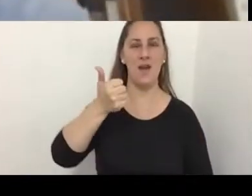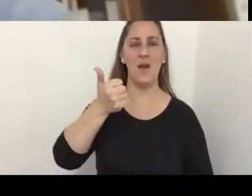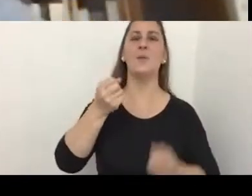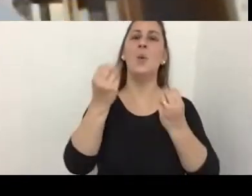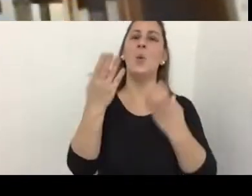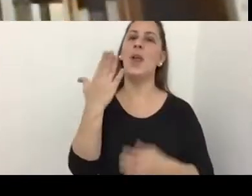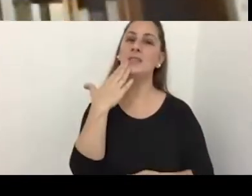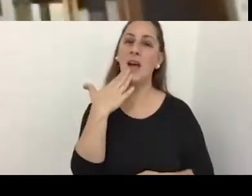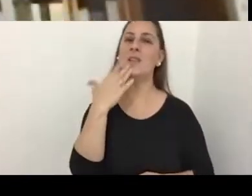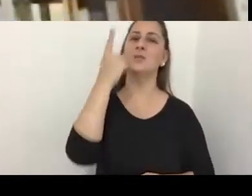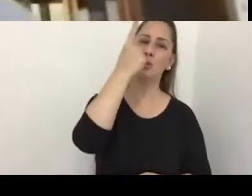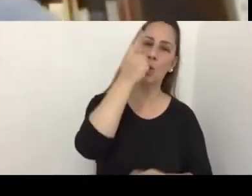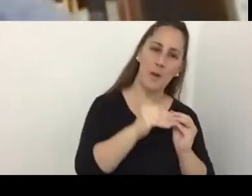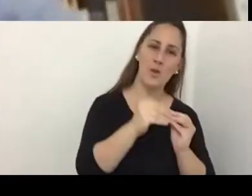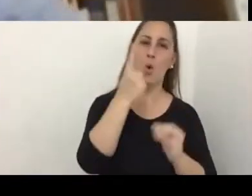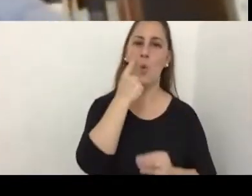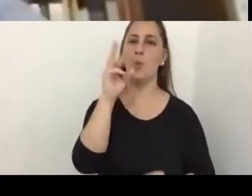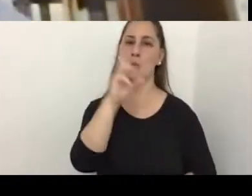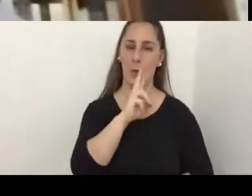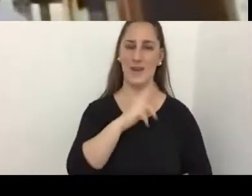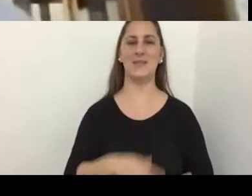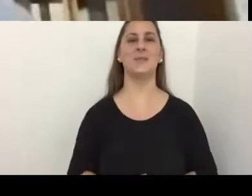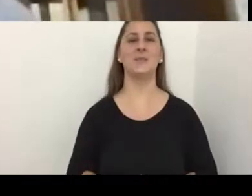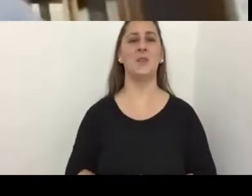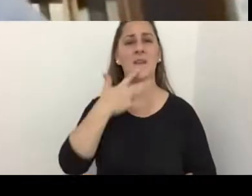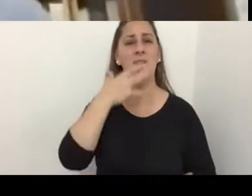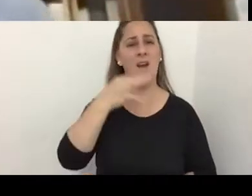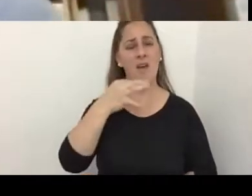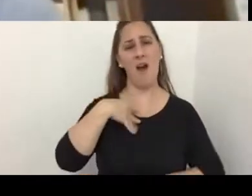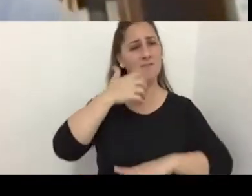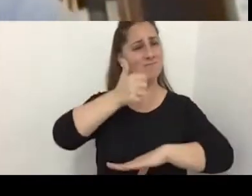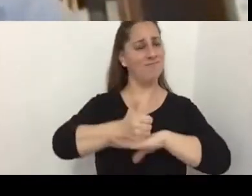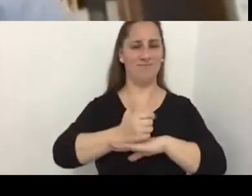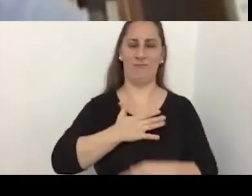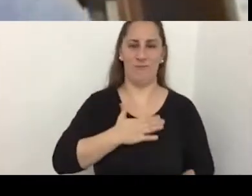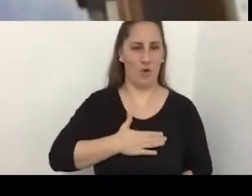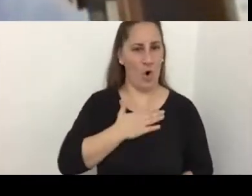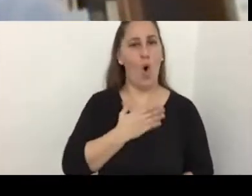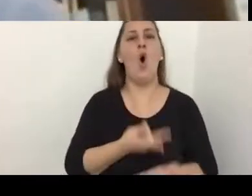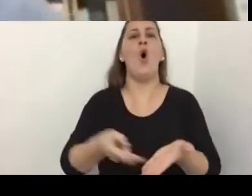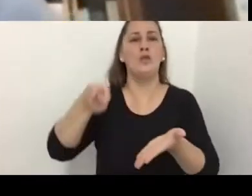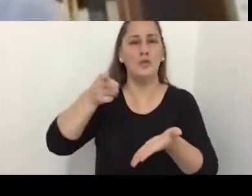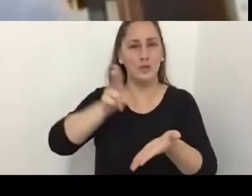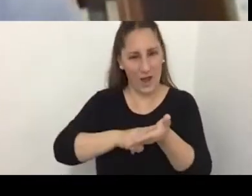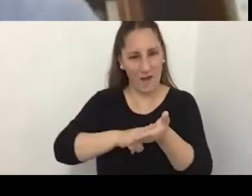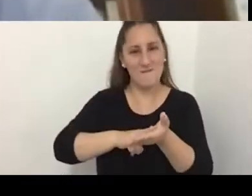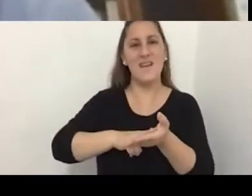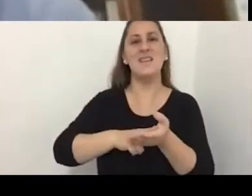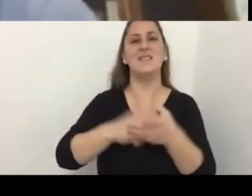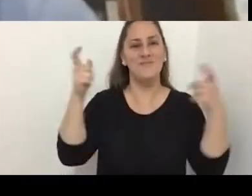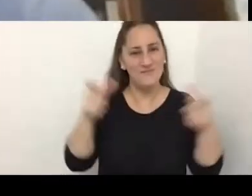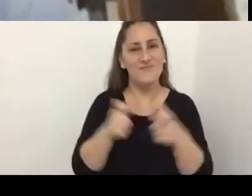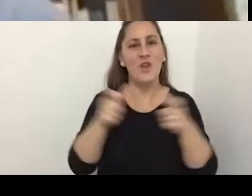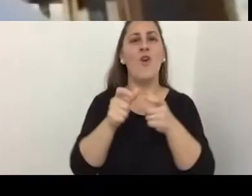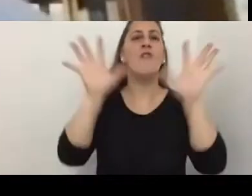a todos y a todas. Bueno, es un gusto estar nuevamente en este ciclo de formación sindical